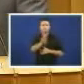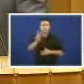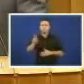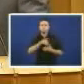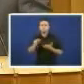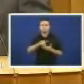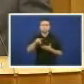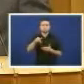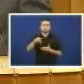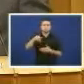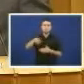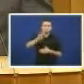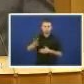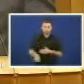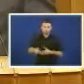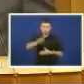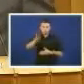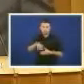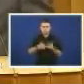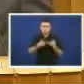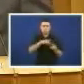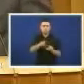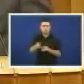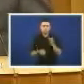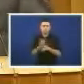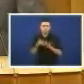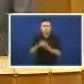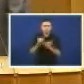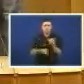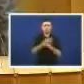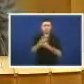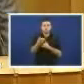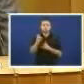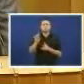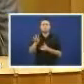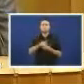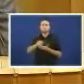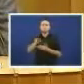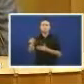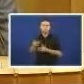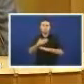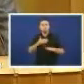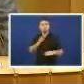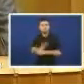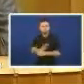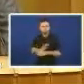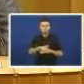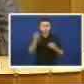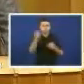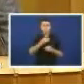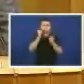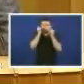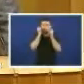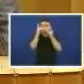o que supuso un investimento total de 415 millóns de euros tenhamos en conta que en